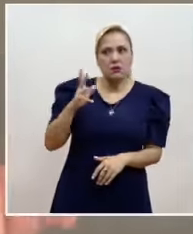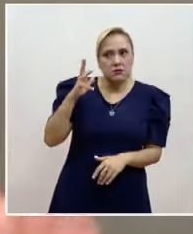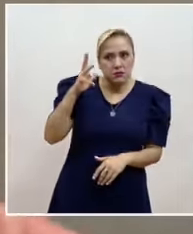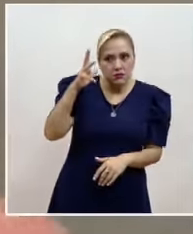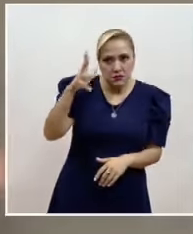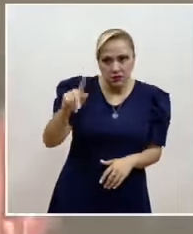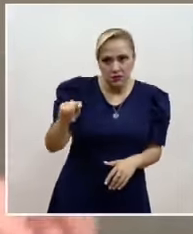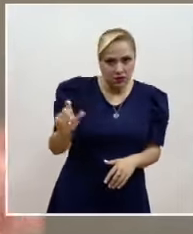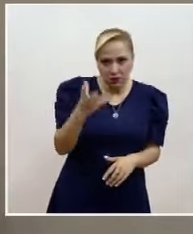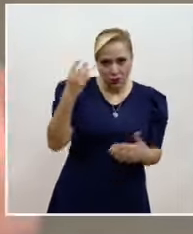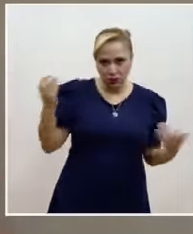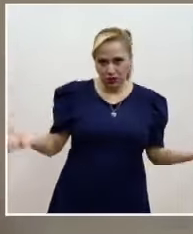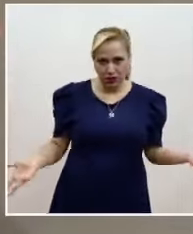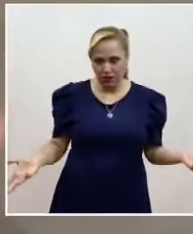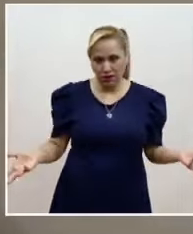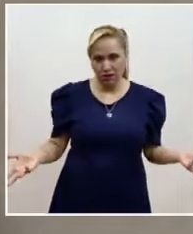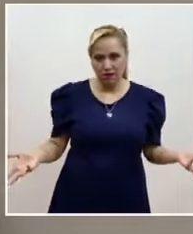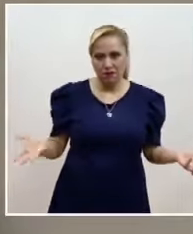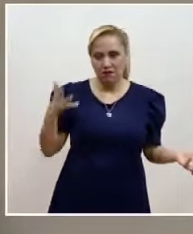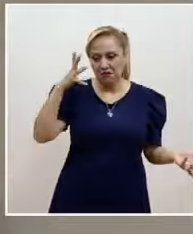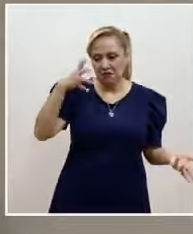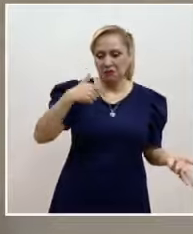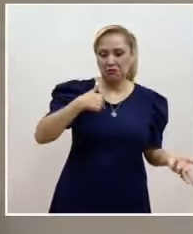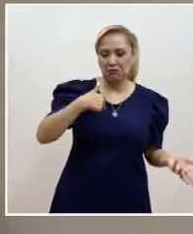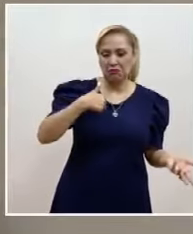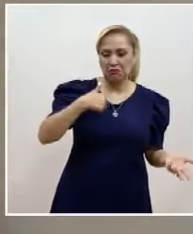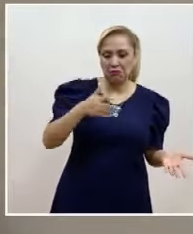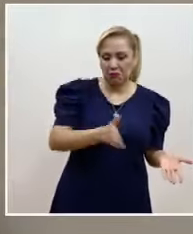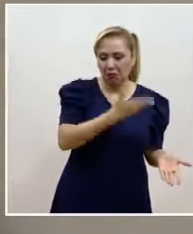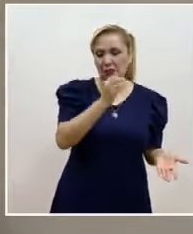o sin nosotros está pasando y va a pasar y es una cuestión generacional.